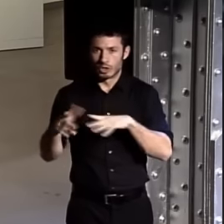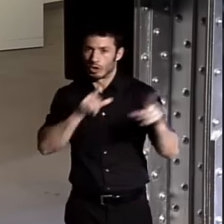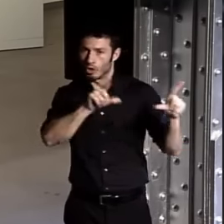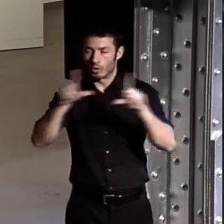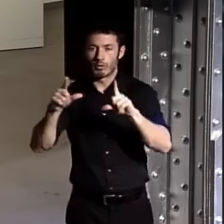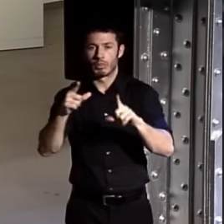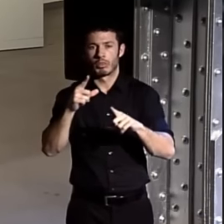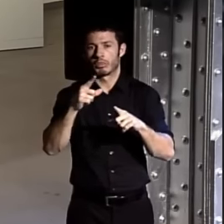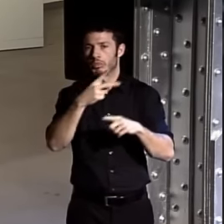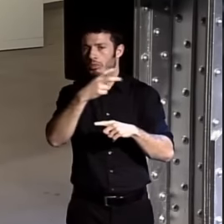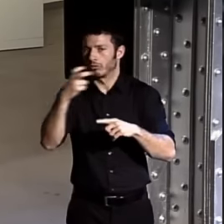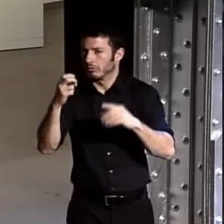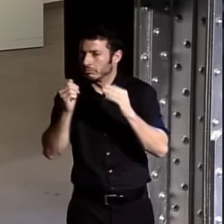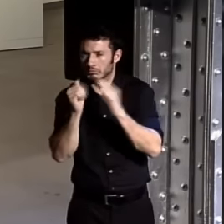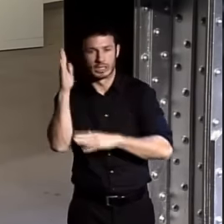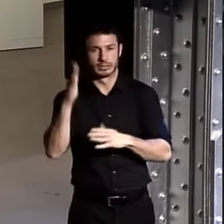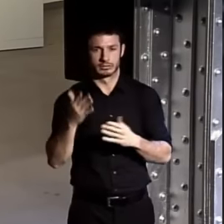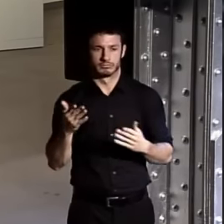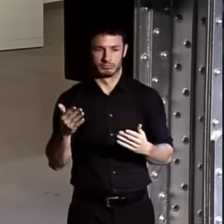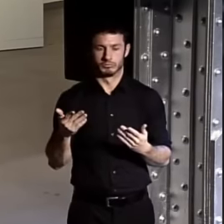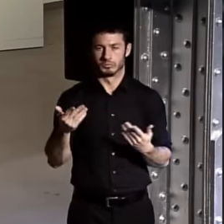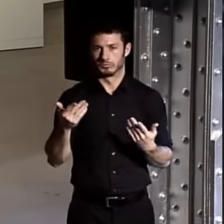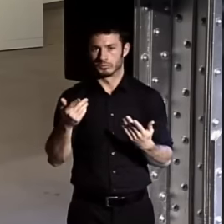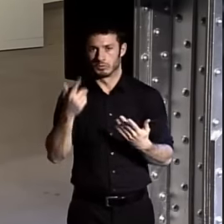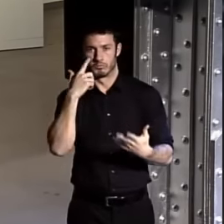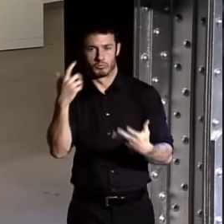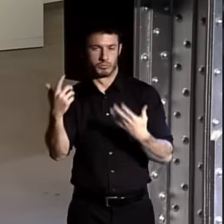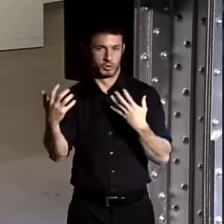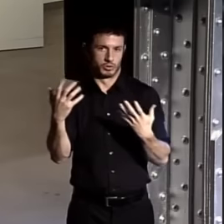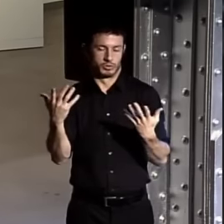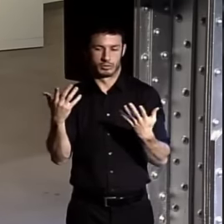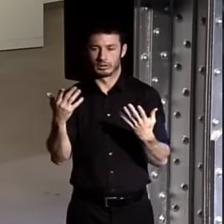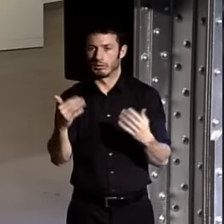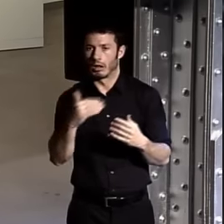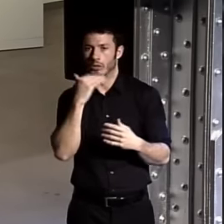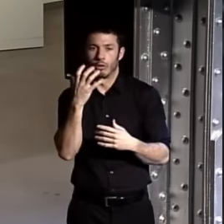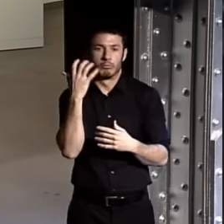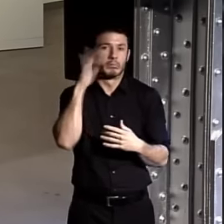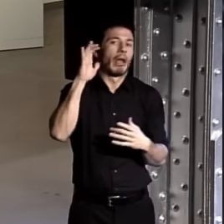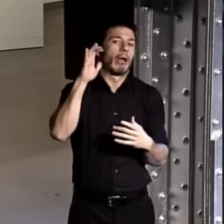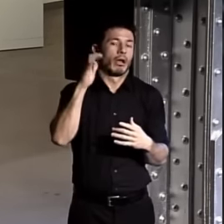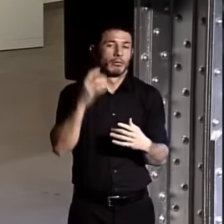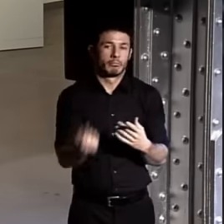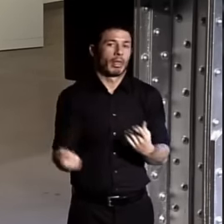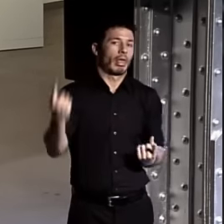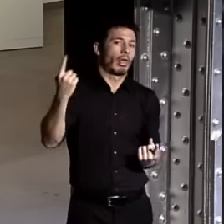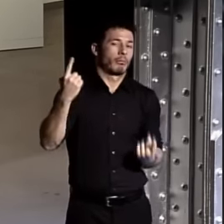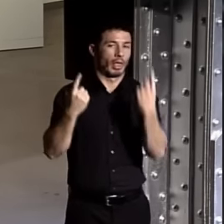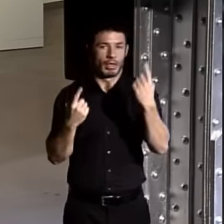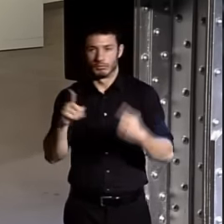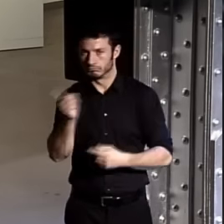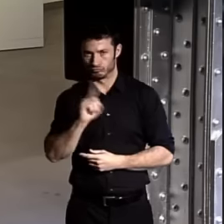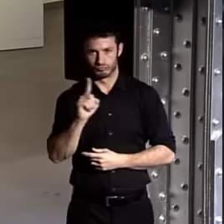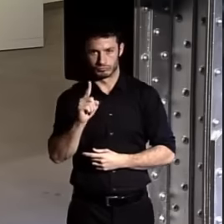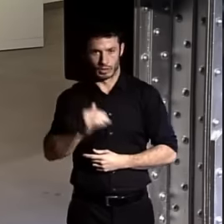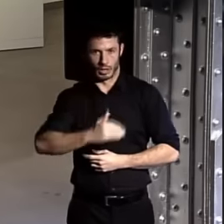total que creo que bueno es un buen botón de mostra para para que se entienda de que esto ni es anecdótico ni lo hacen cuatro ni ni es